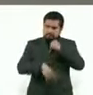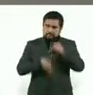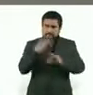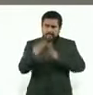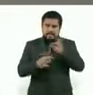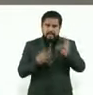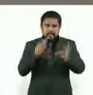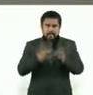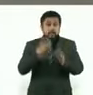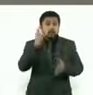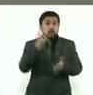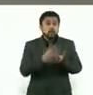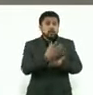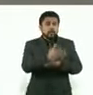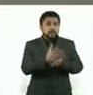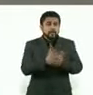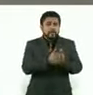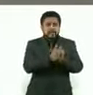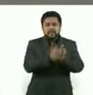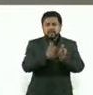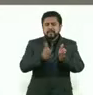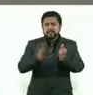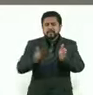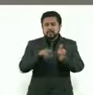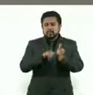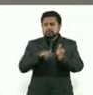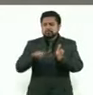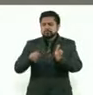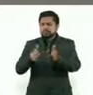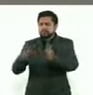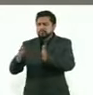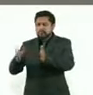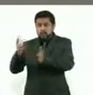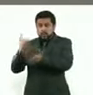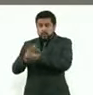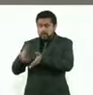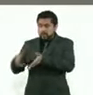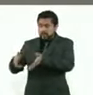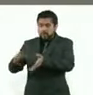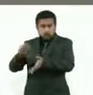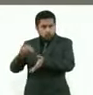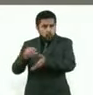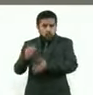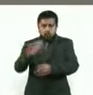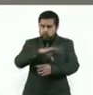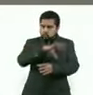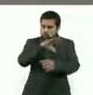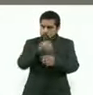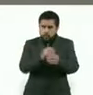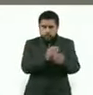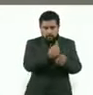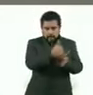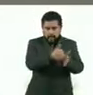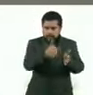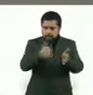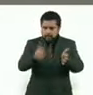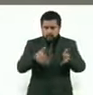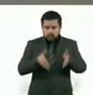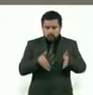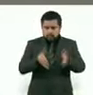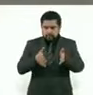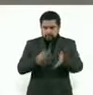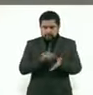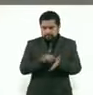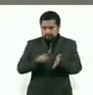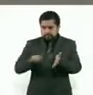el bacheo de laterales y carriles centrales, sino una parte se hizo la repavimentación, que es justamente esta